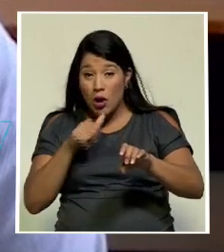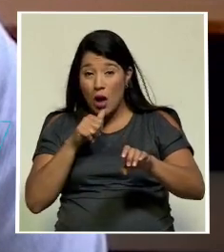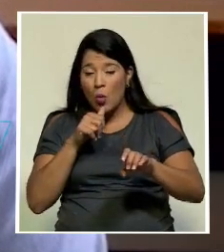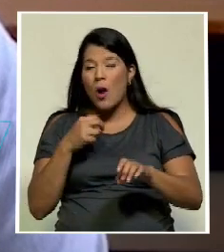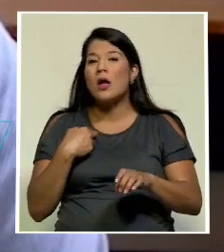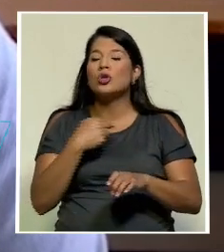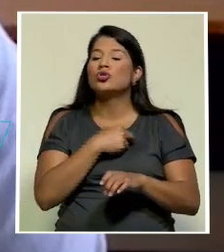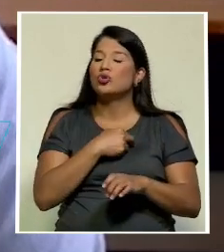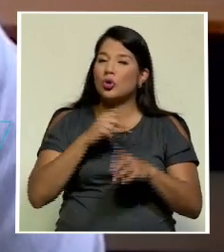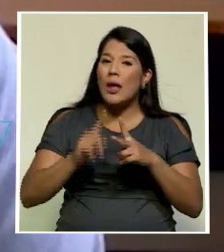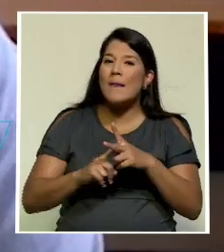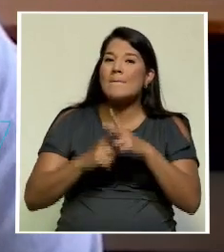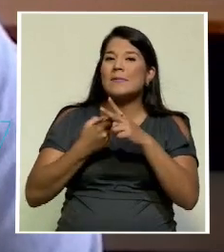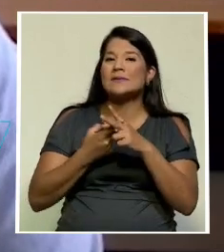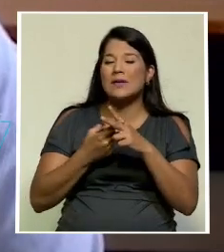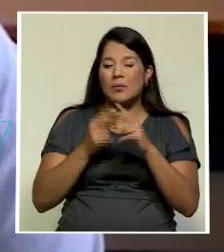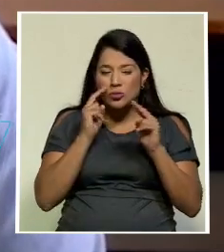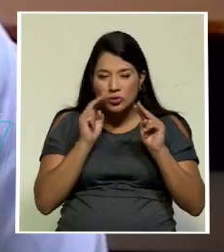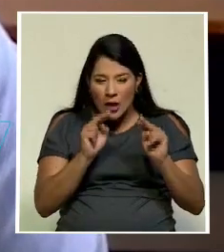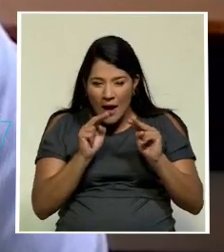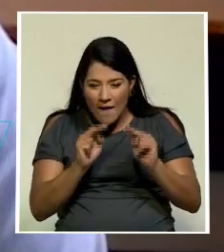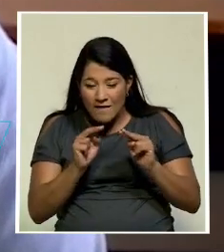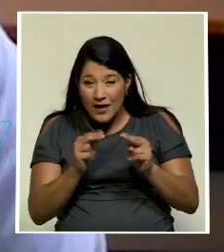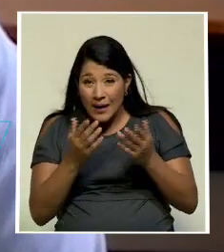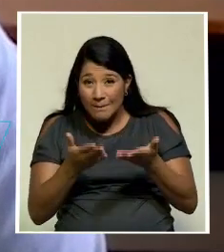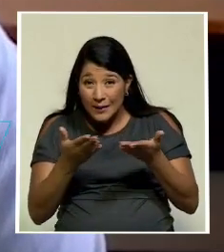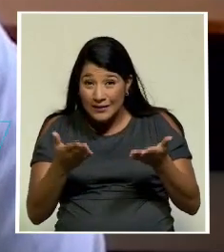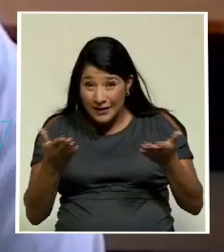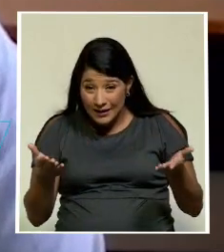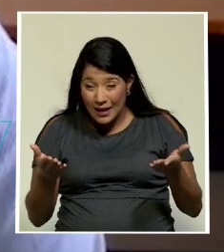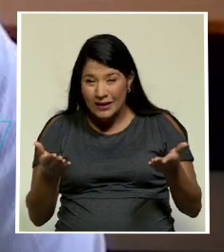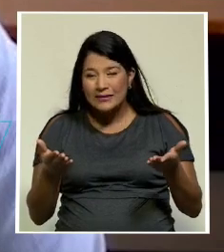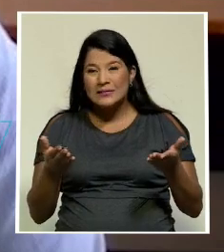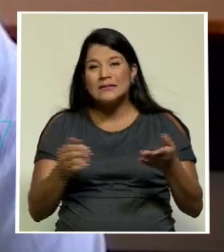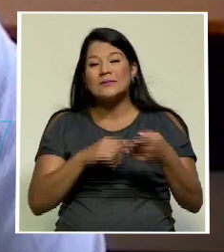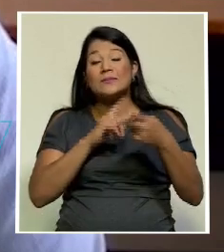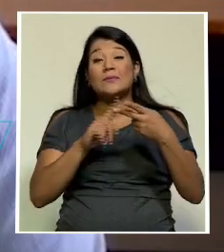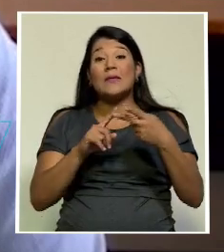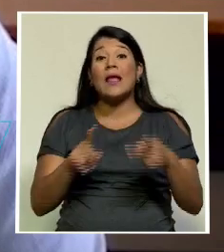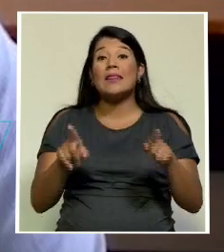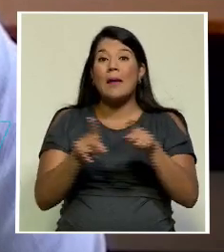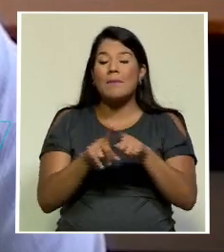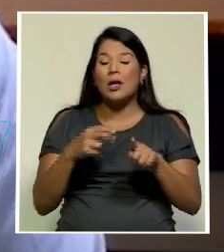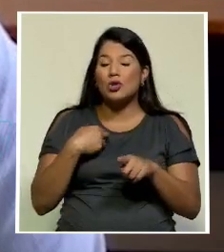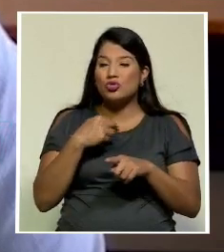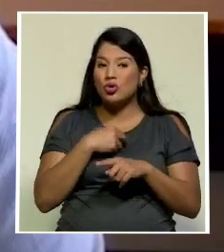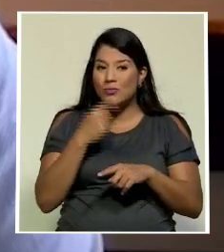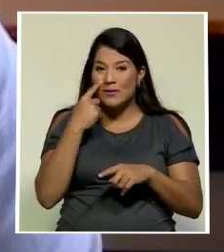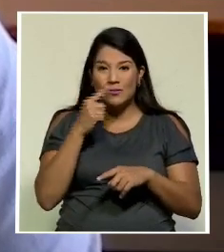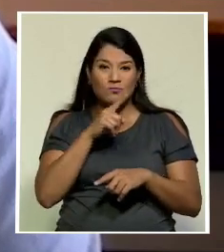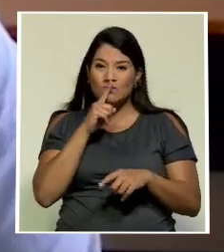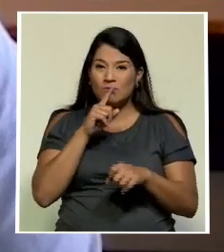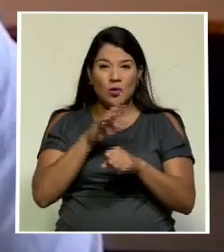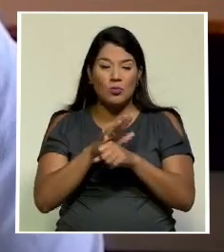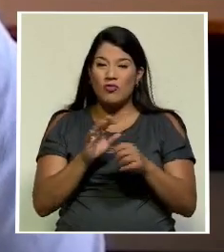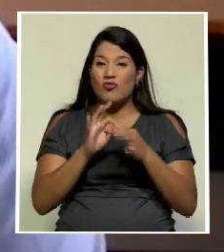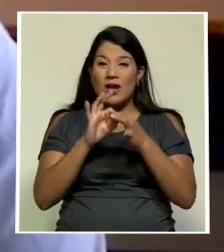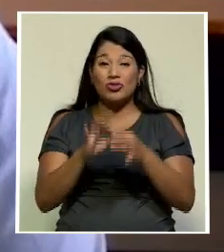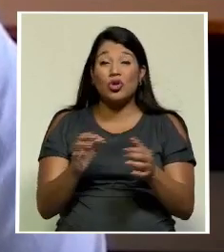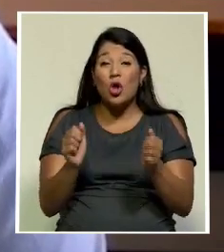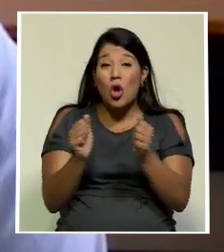las muestras de concreto que ensayamos. También se evidenciaron incumplimientos relacionados con la grabación